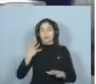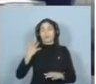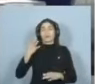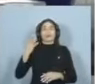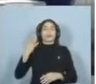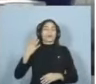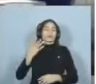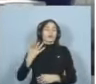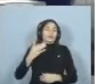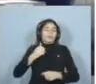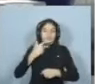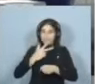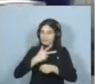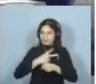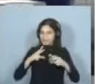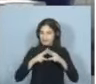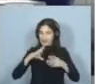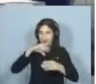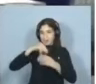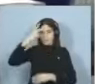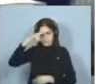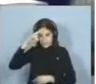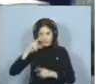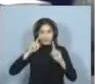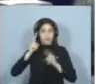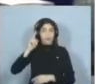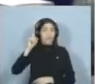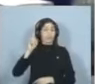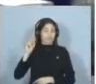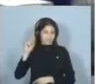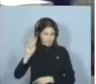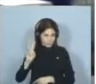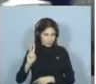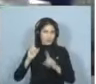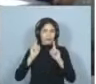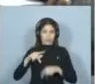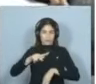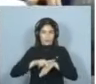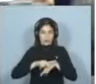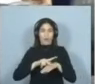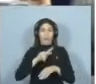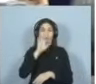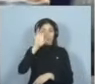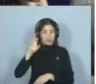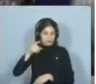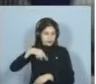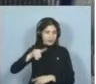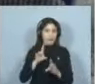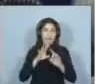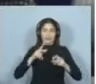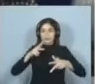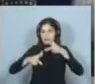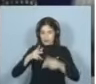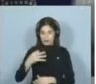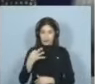Venezuela. Destacamos nuestra preocupación por las políticas de seguridad regresivas en la región, como la prolongación de regímenes de